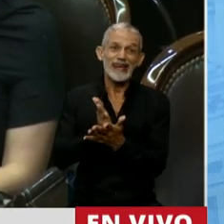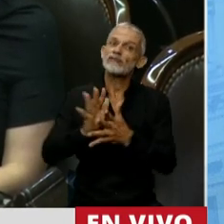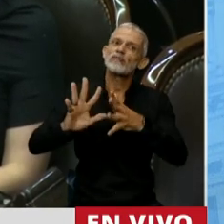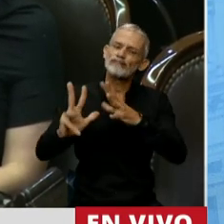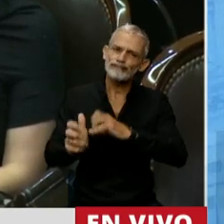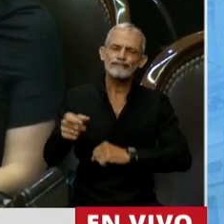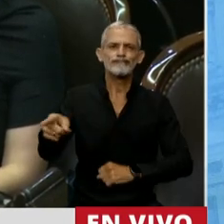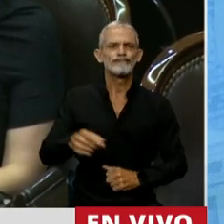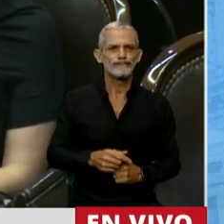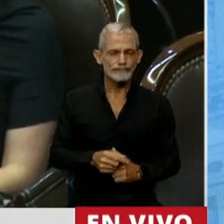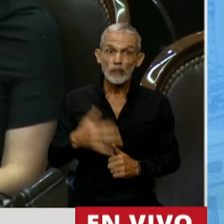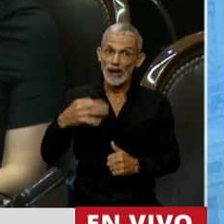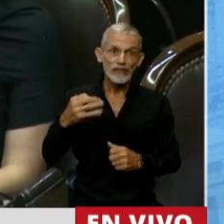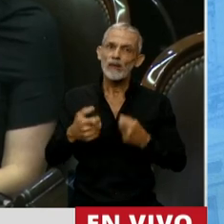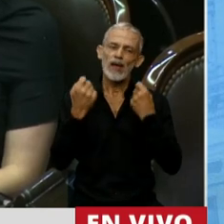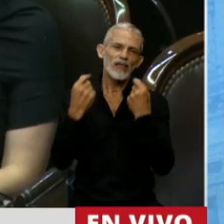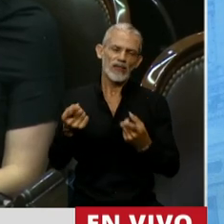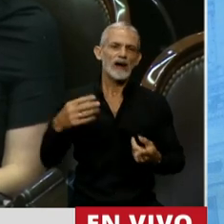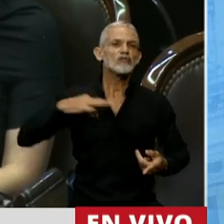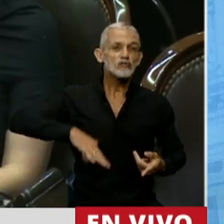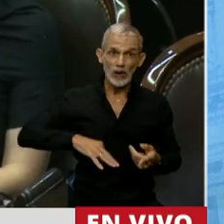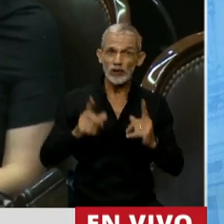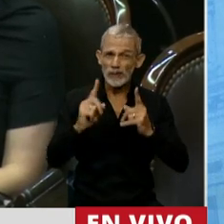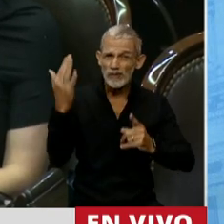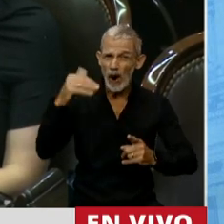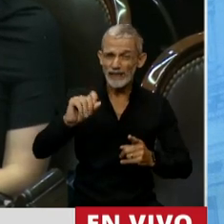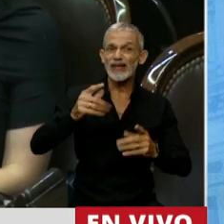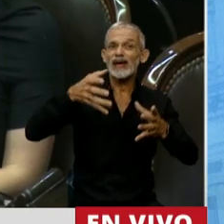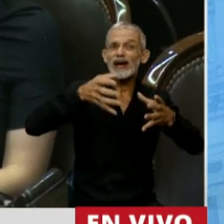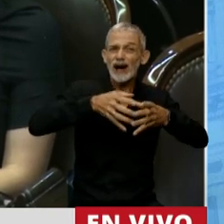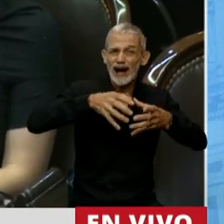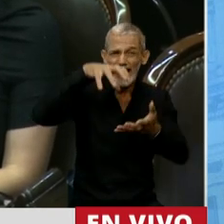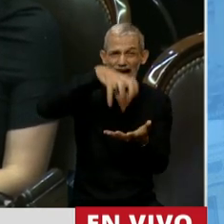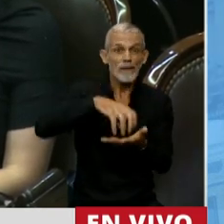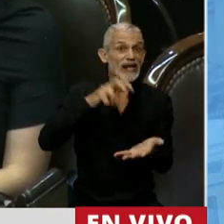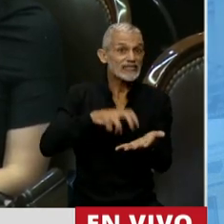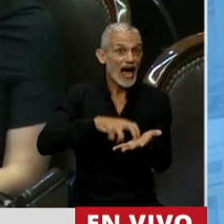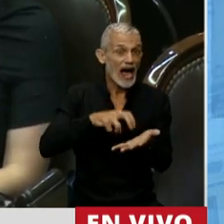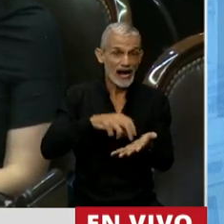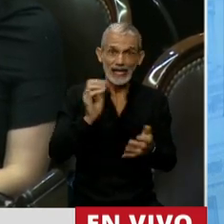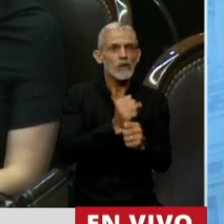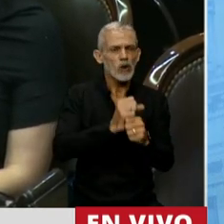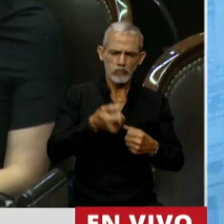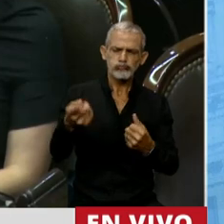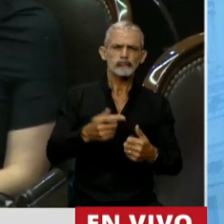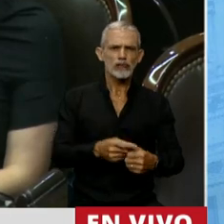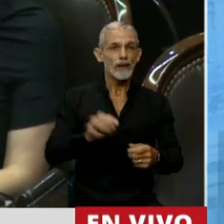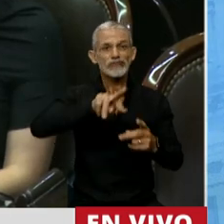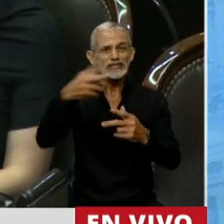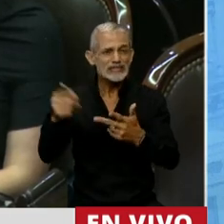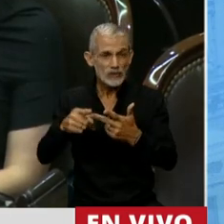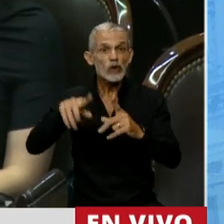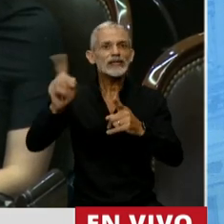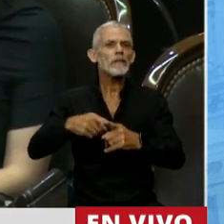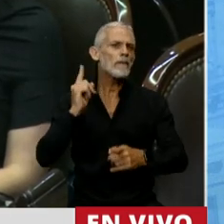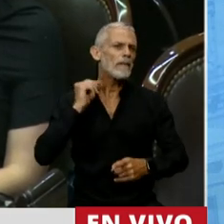les ha reconocido que debe ser restituidos sus haberes, como lo hizo primero la Cámara Federal de Salta, como lo hizo después la Cámara Federal